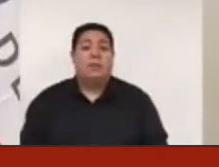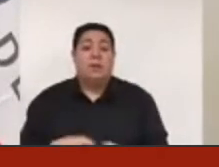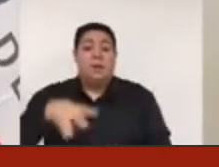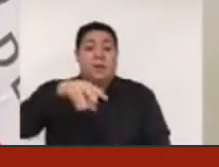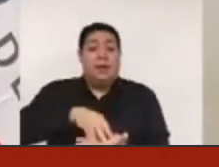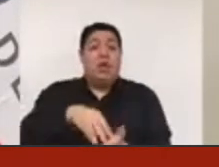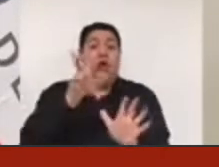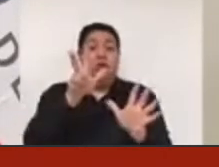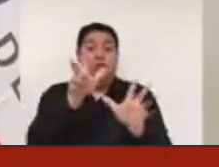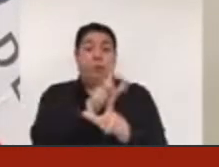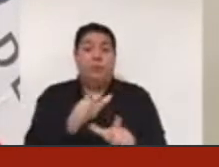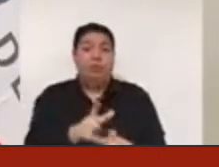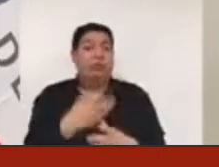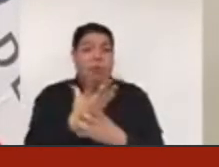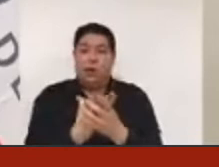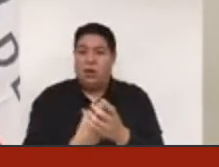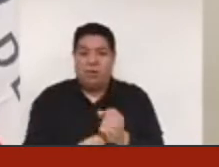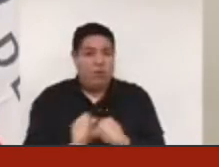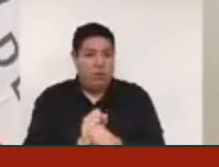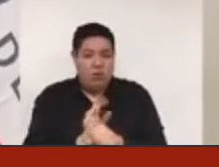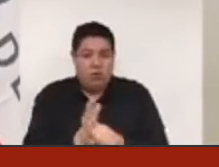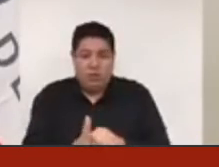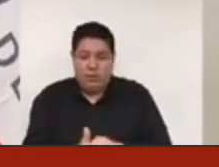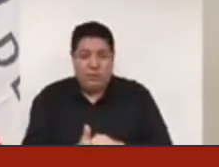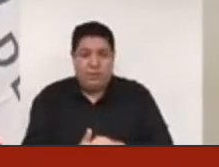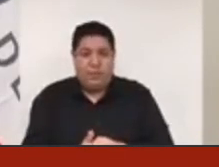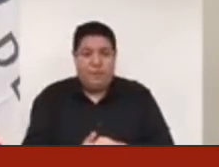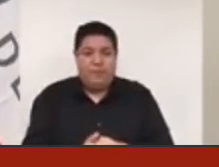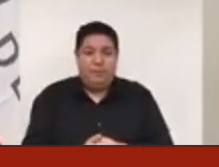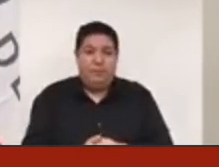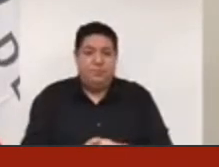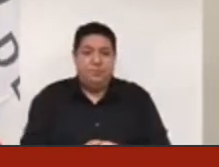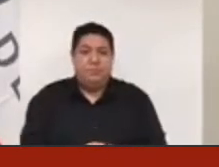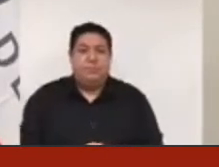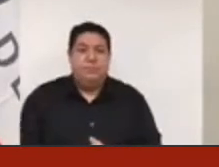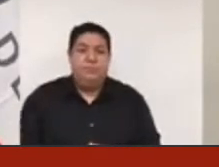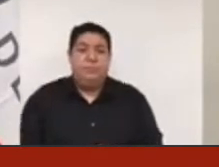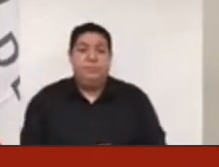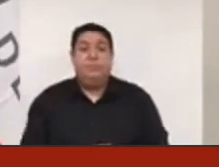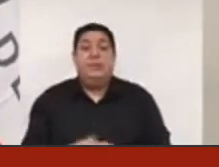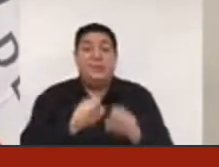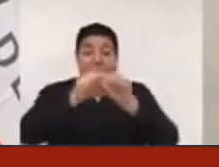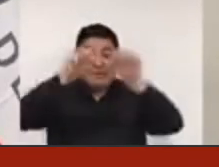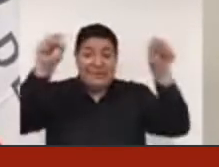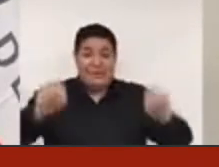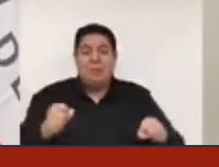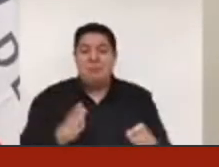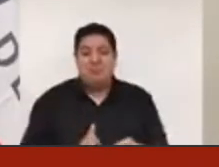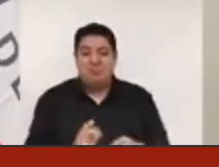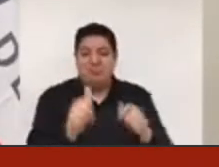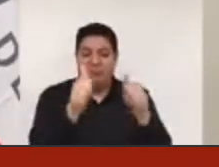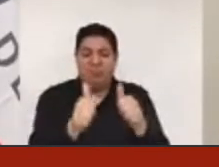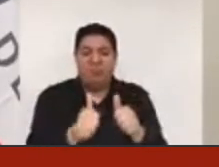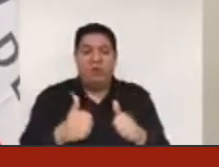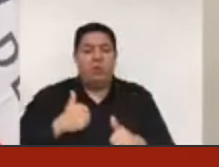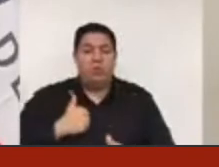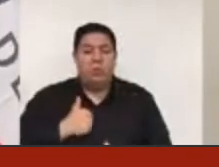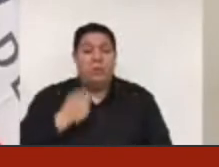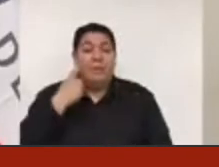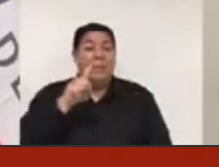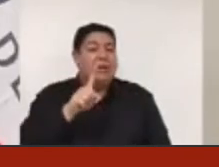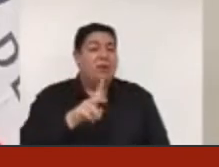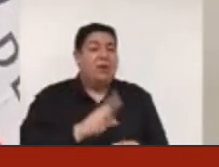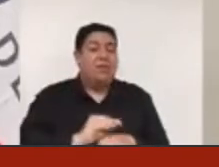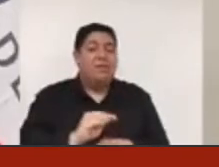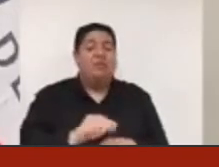tenemos ocho personas recuperadas en general el sistema ha funcionado bastante bien pero igual hay que considerar nosotros tenemos